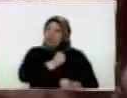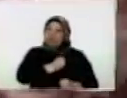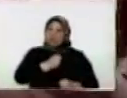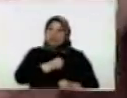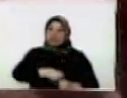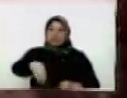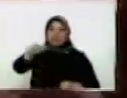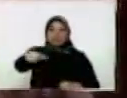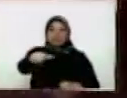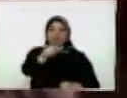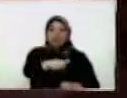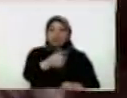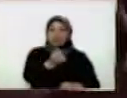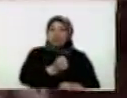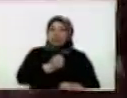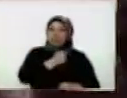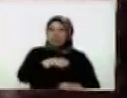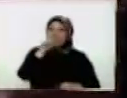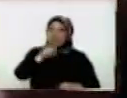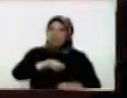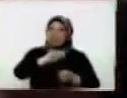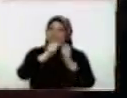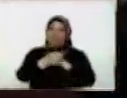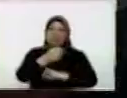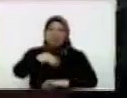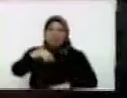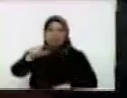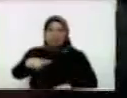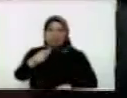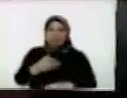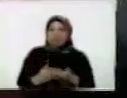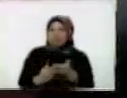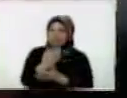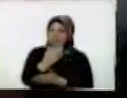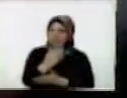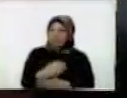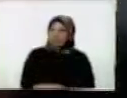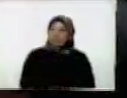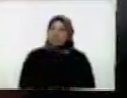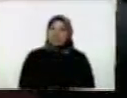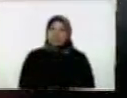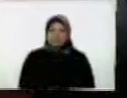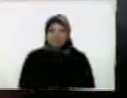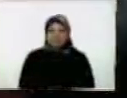él, ese pueblo también amó a Chávez y lo amará por siempre.